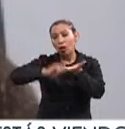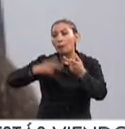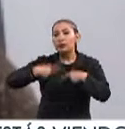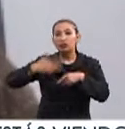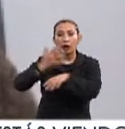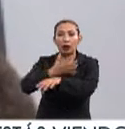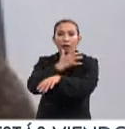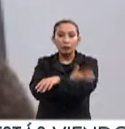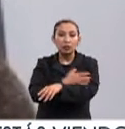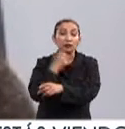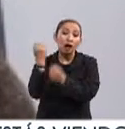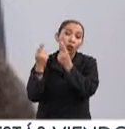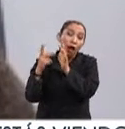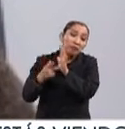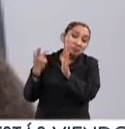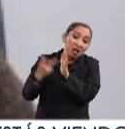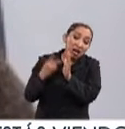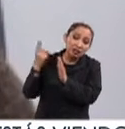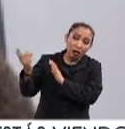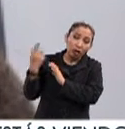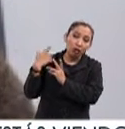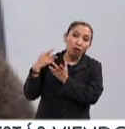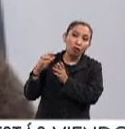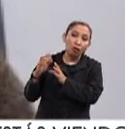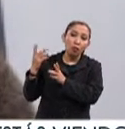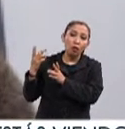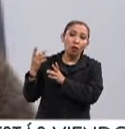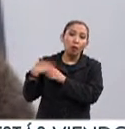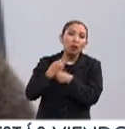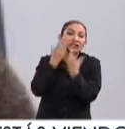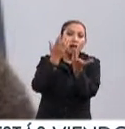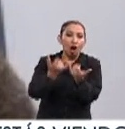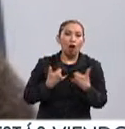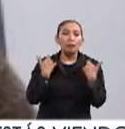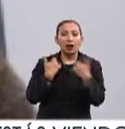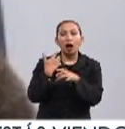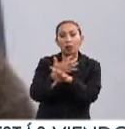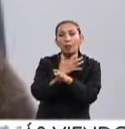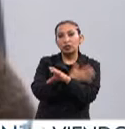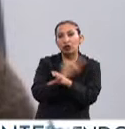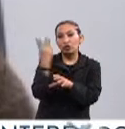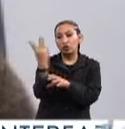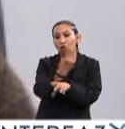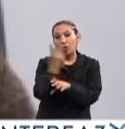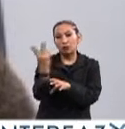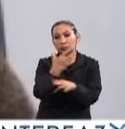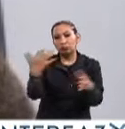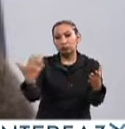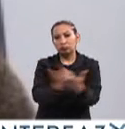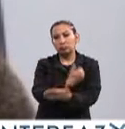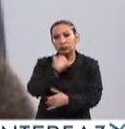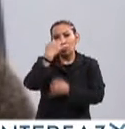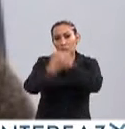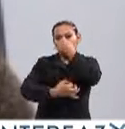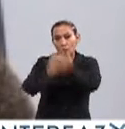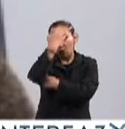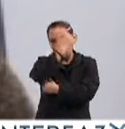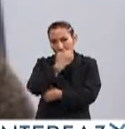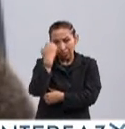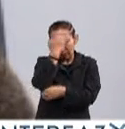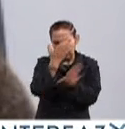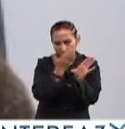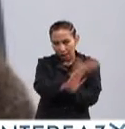que los acompañan. En algunos casos, por ejemplo, los que les hablaba de poesía joven, nos acompañarán 2 de los jurados